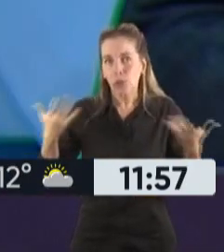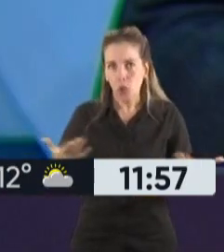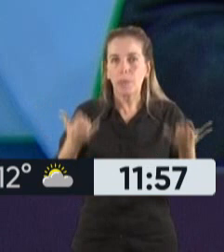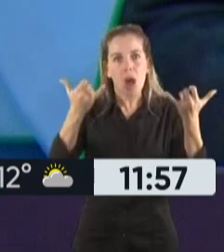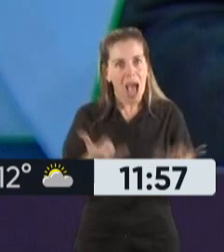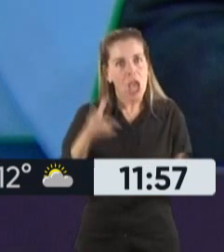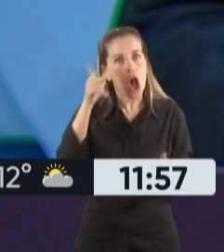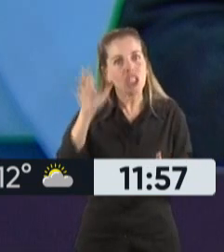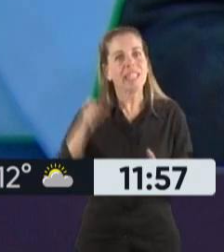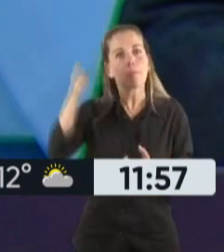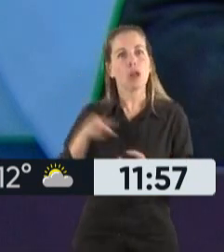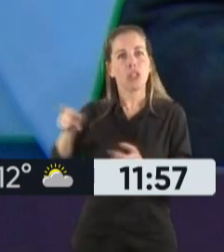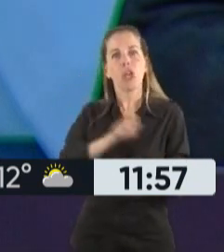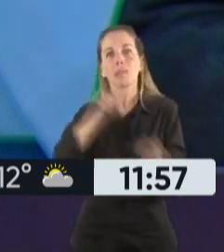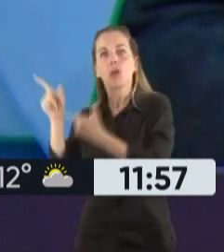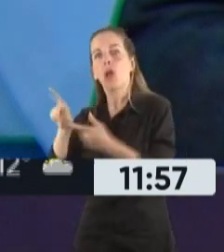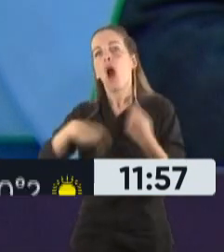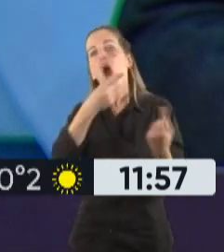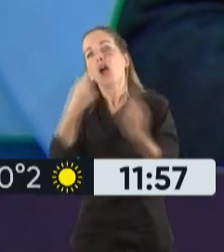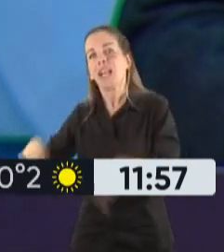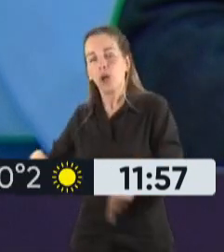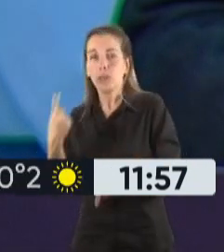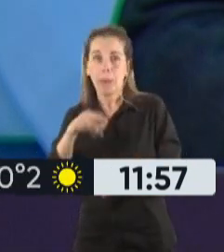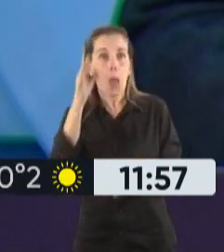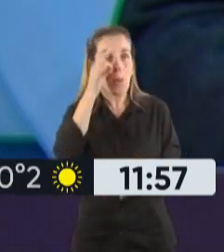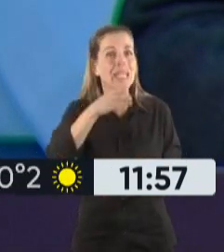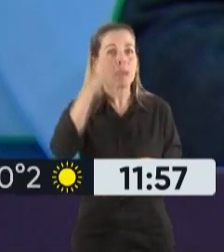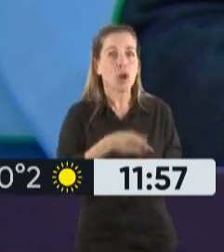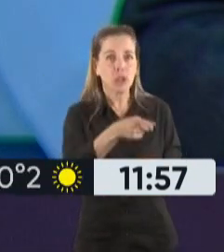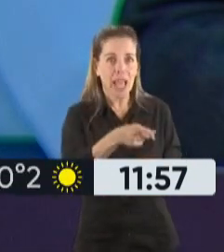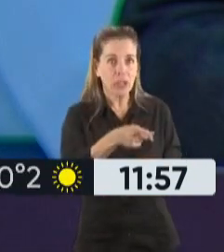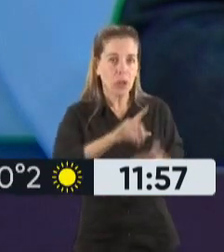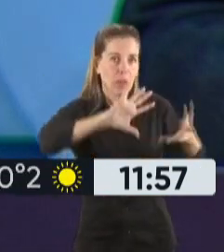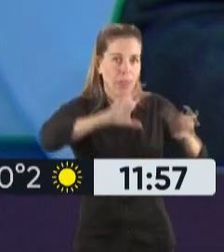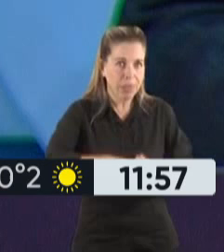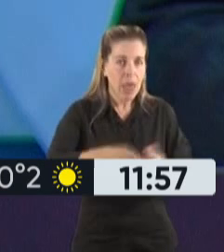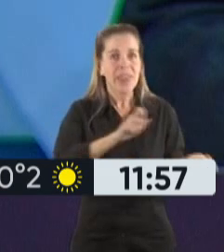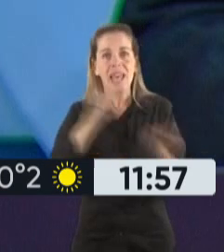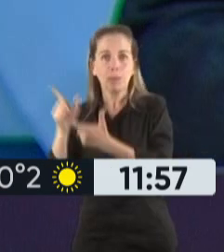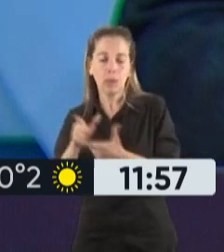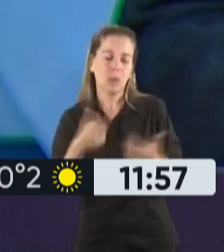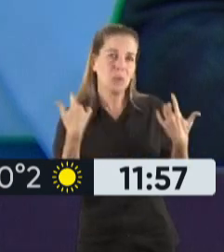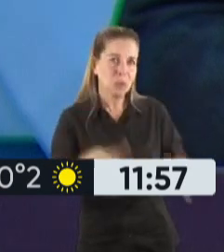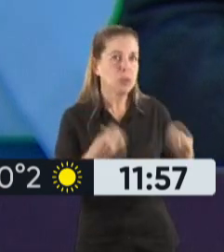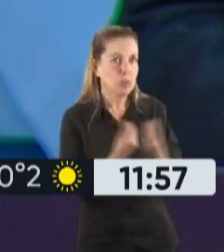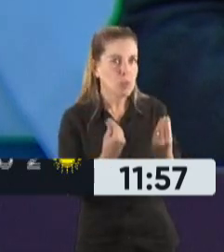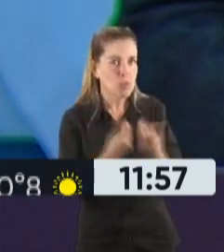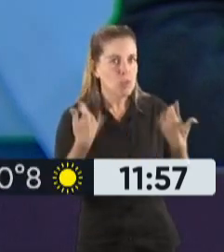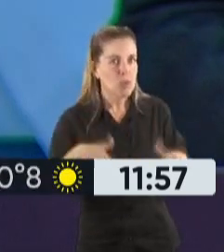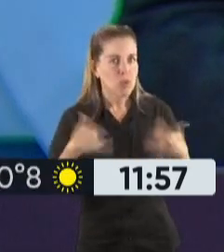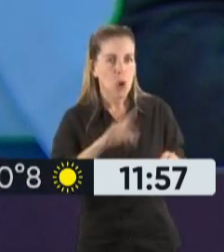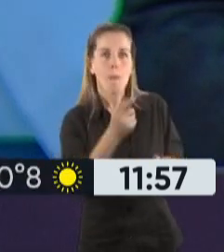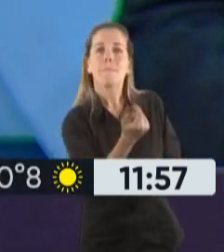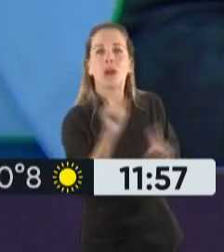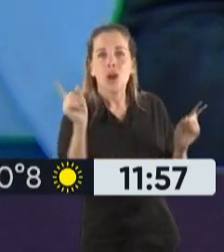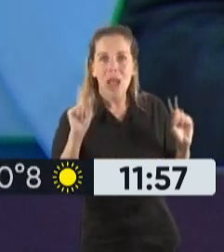cosas. Ahora, un 20% es un montón, ¿eh? No es poco, ¿eh? Es muchísimo. Es